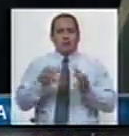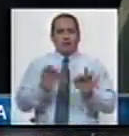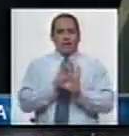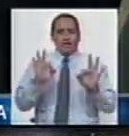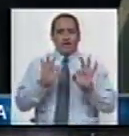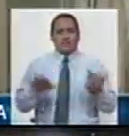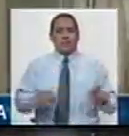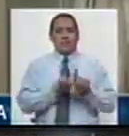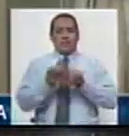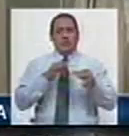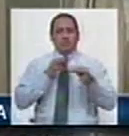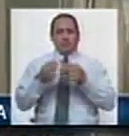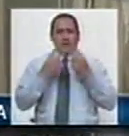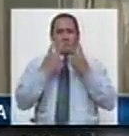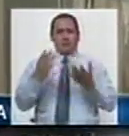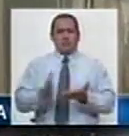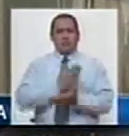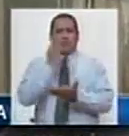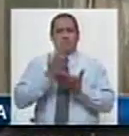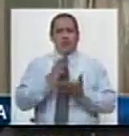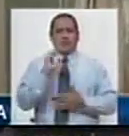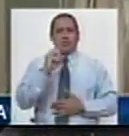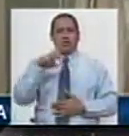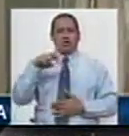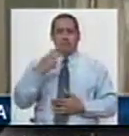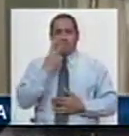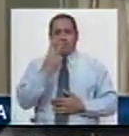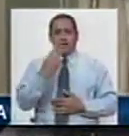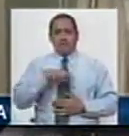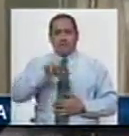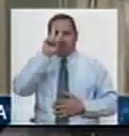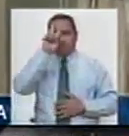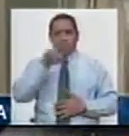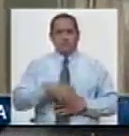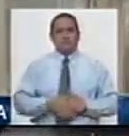En otro momento habló de la trascendencia de la COP20 a realizarse en nuestro país.